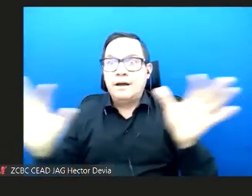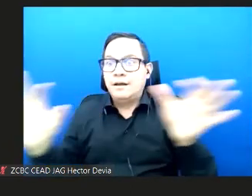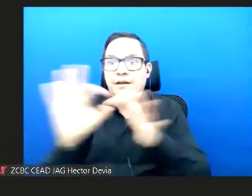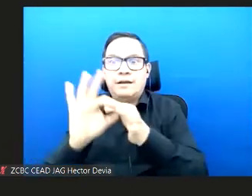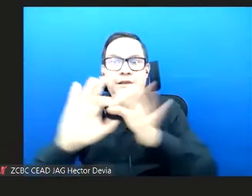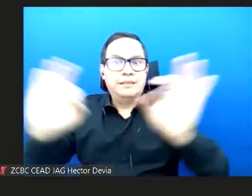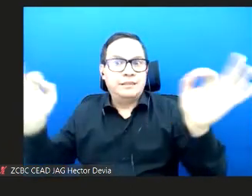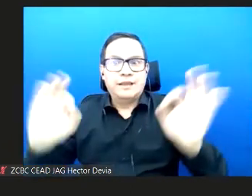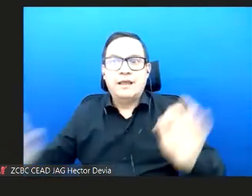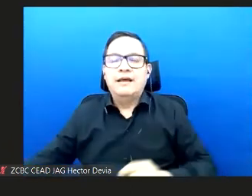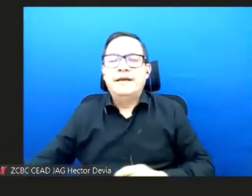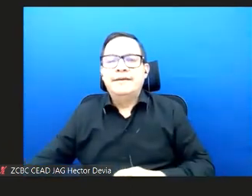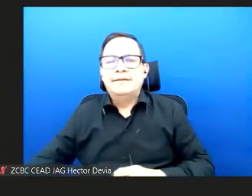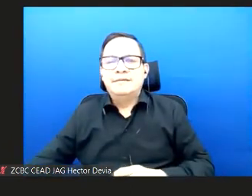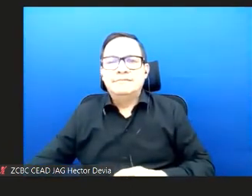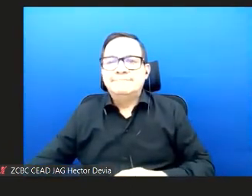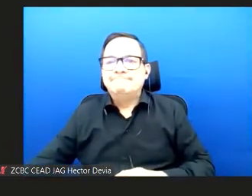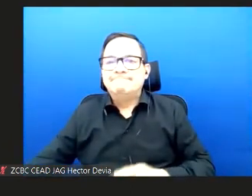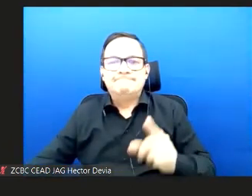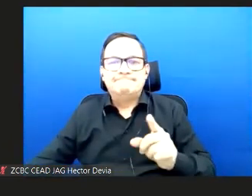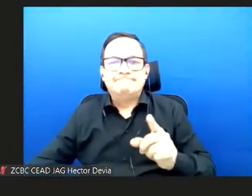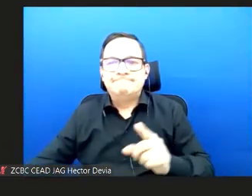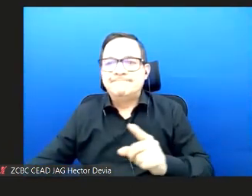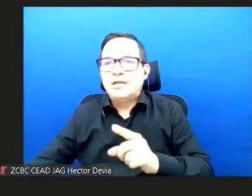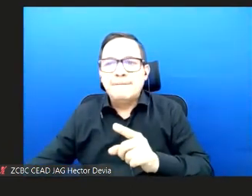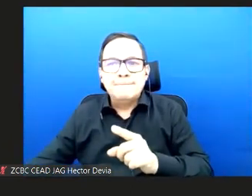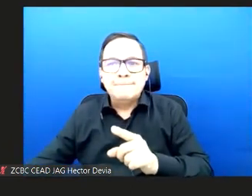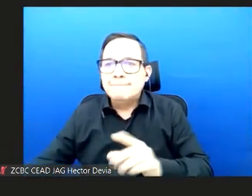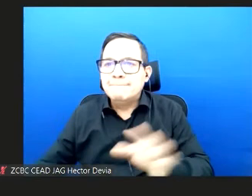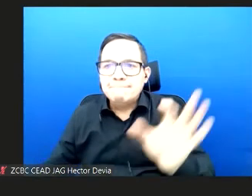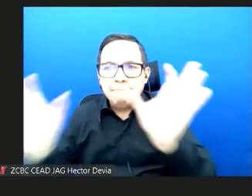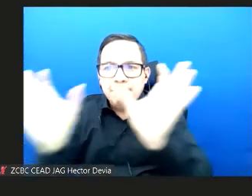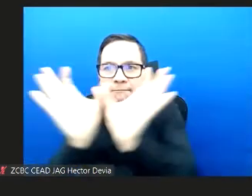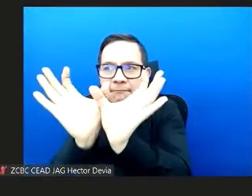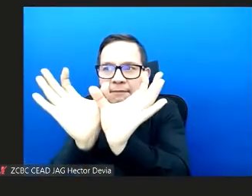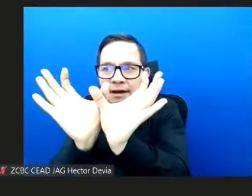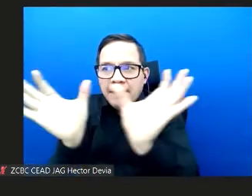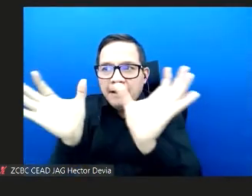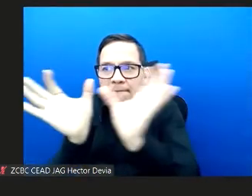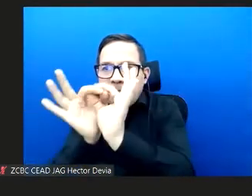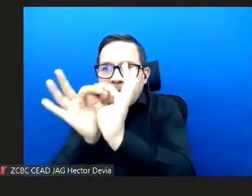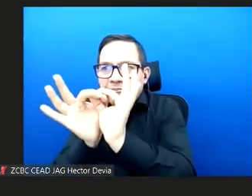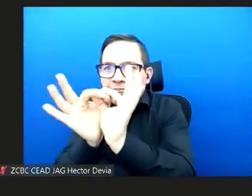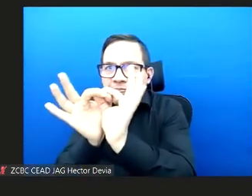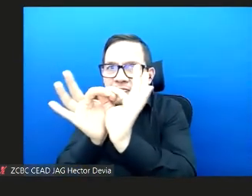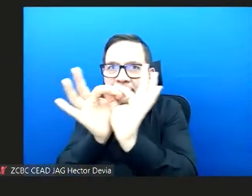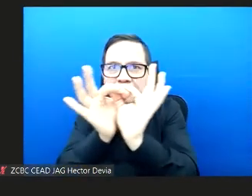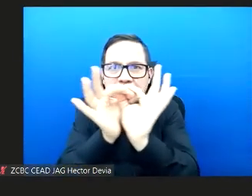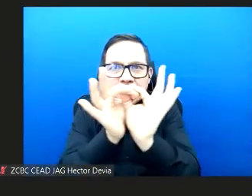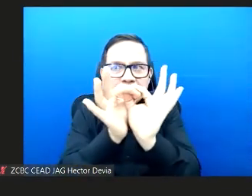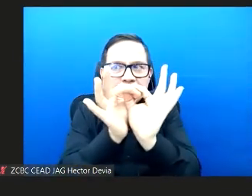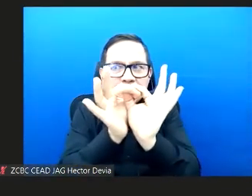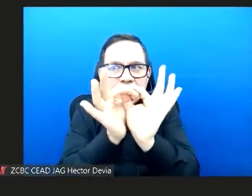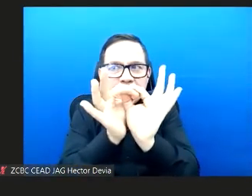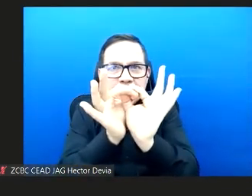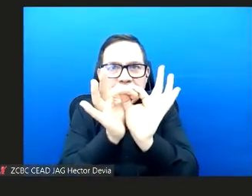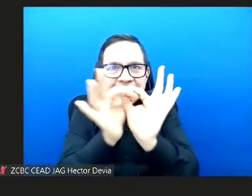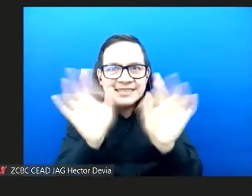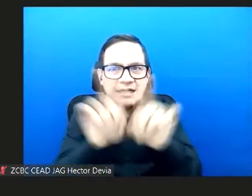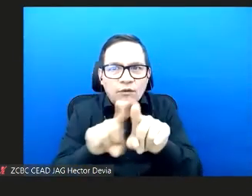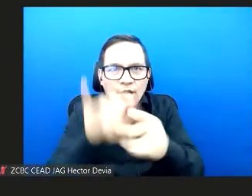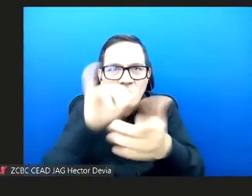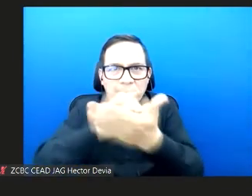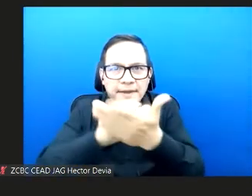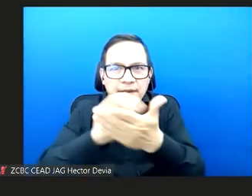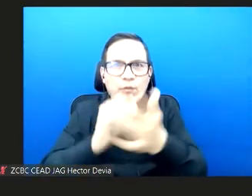y pues no hay nada en común entre estos dos conjuntos. Estamos viendo el conjunto universo con los mismos números,